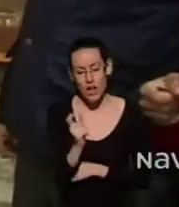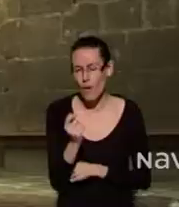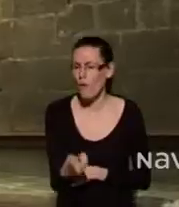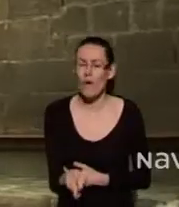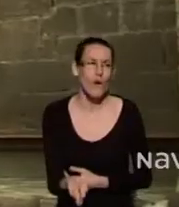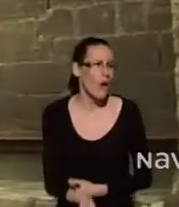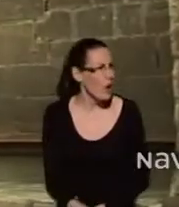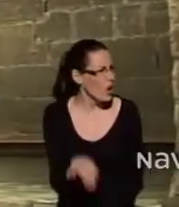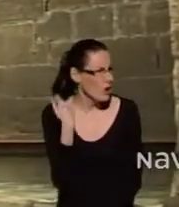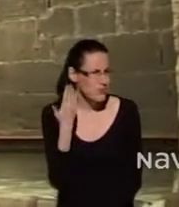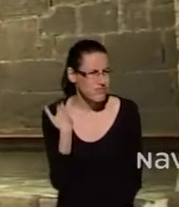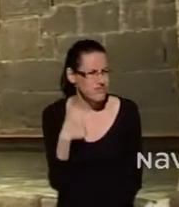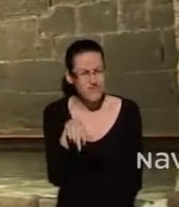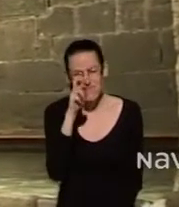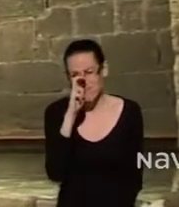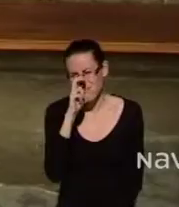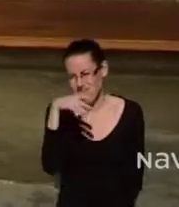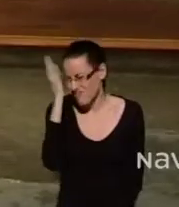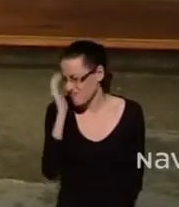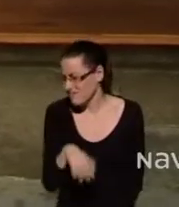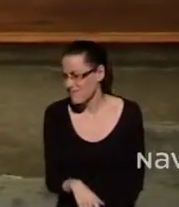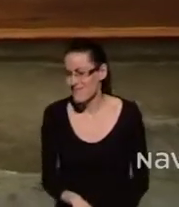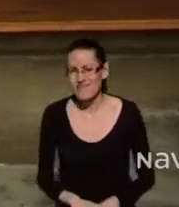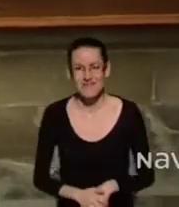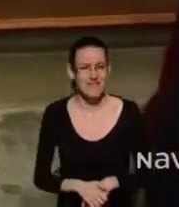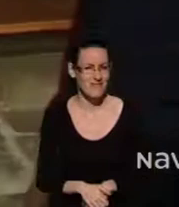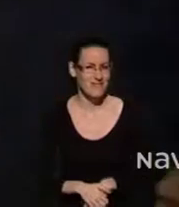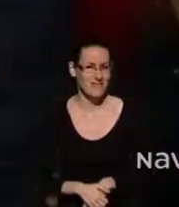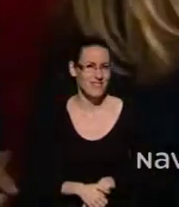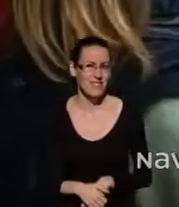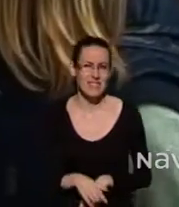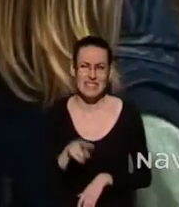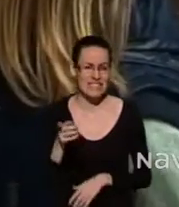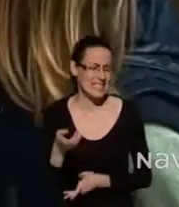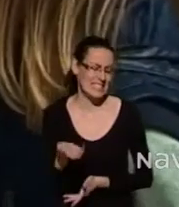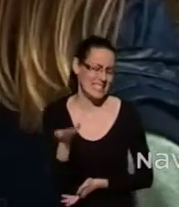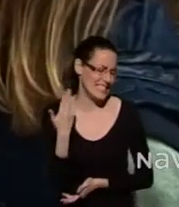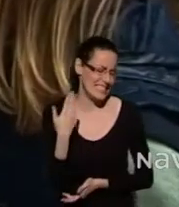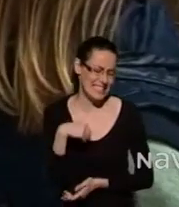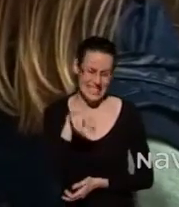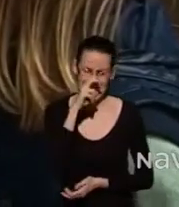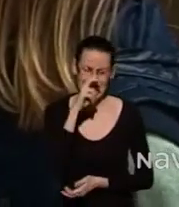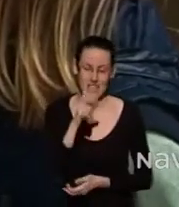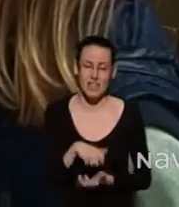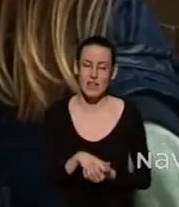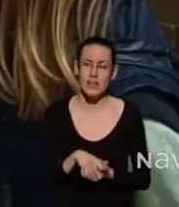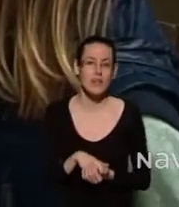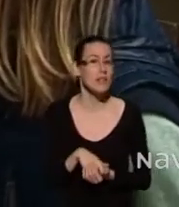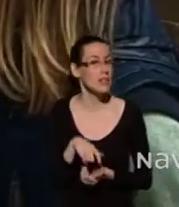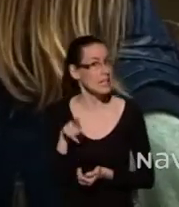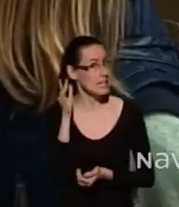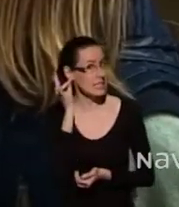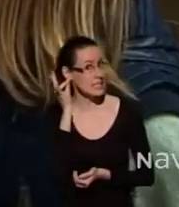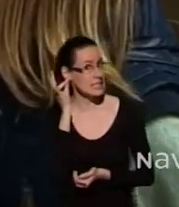es mi, de muy atrás. ¿Sí? De las gente más actuales. Ah, esa es mi antigua. Anda, anda. Es que sabe mucho de música, Ángela.